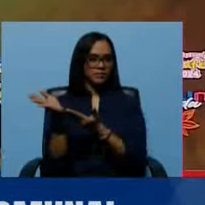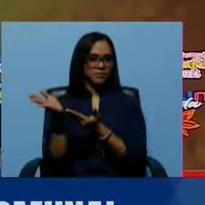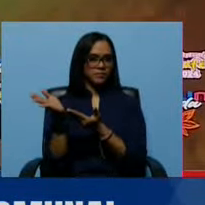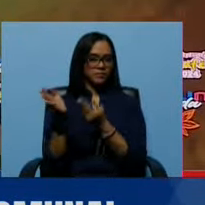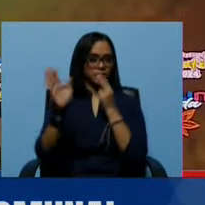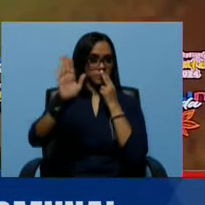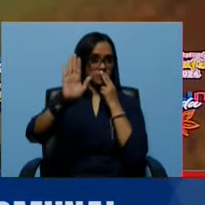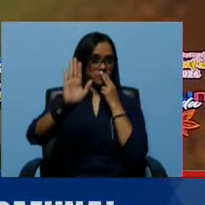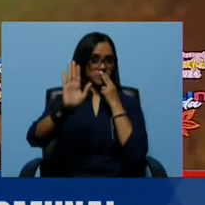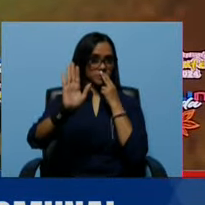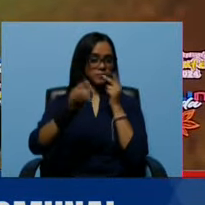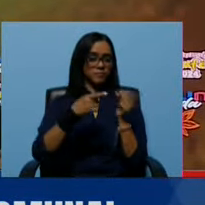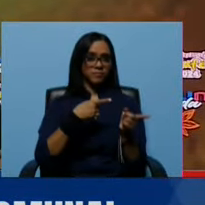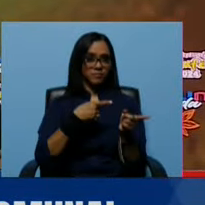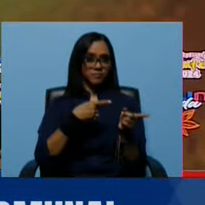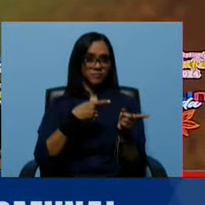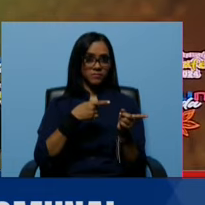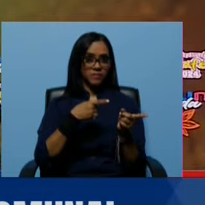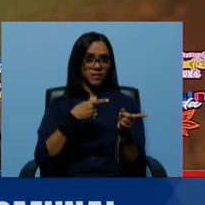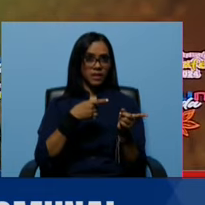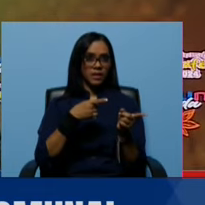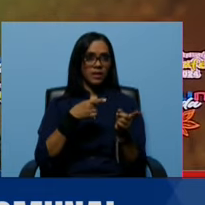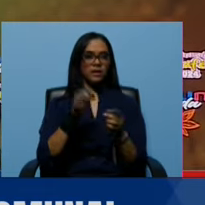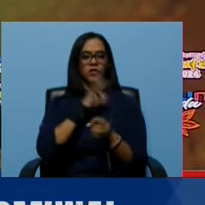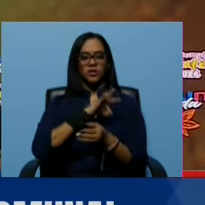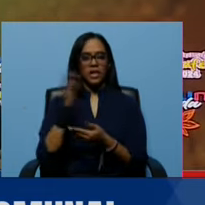Fascists and socialists.